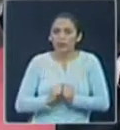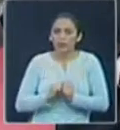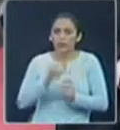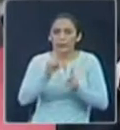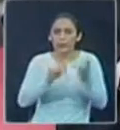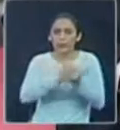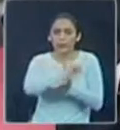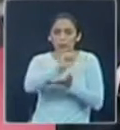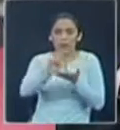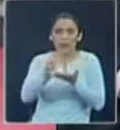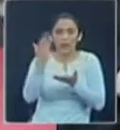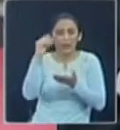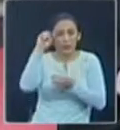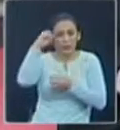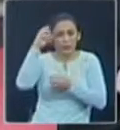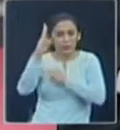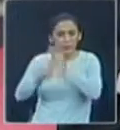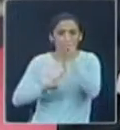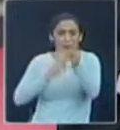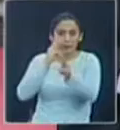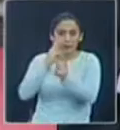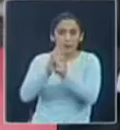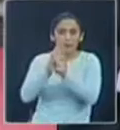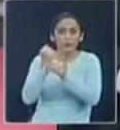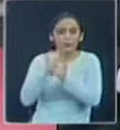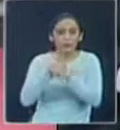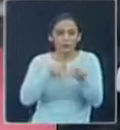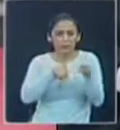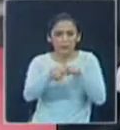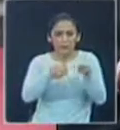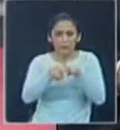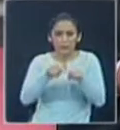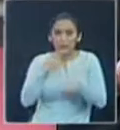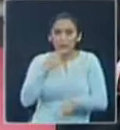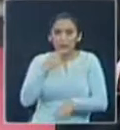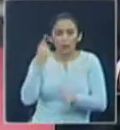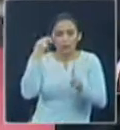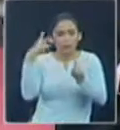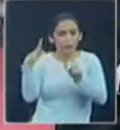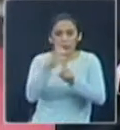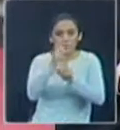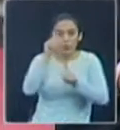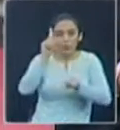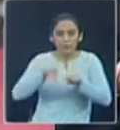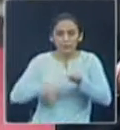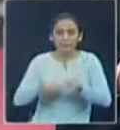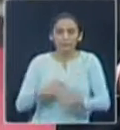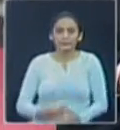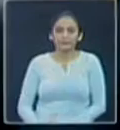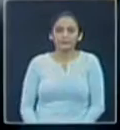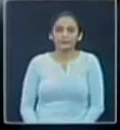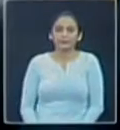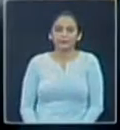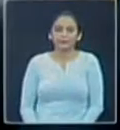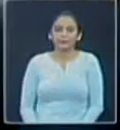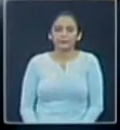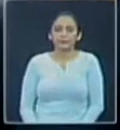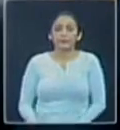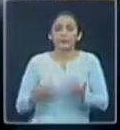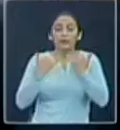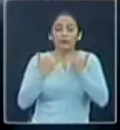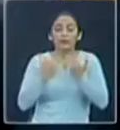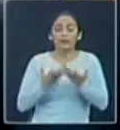que participaron en el Mundial de Atletismo en Londres y que no alcanzaron objetivos deseados. Que